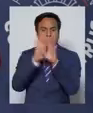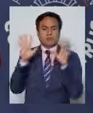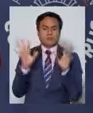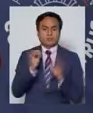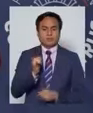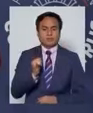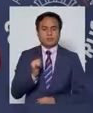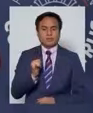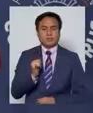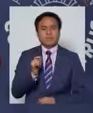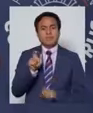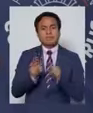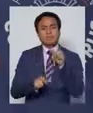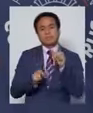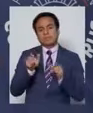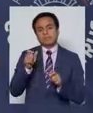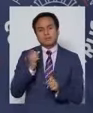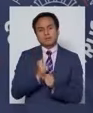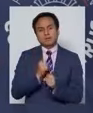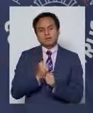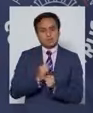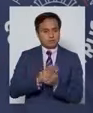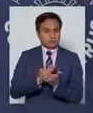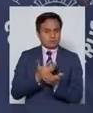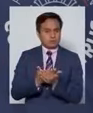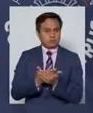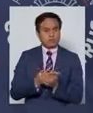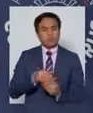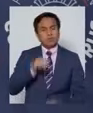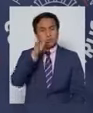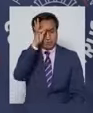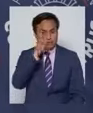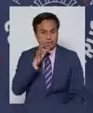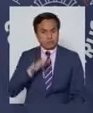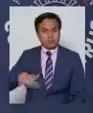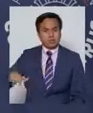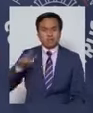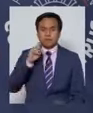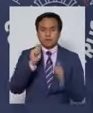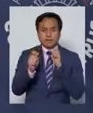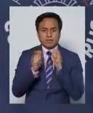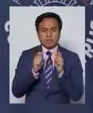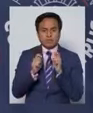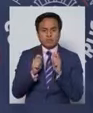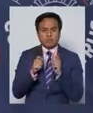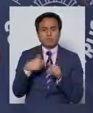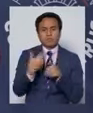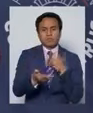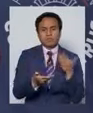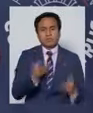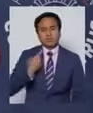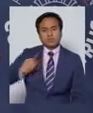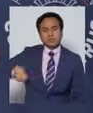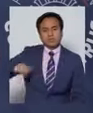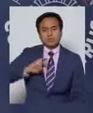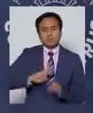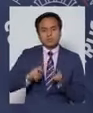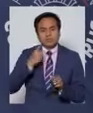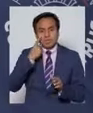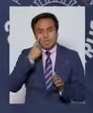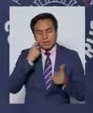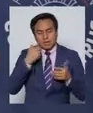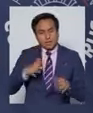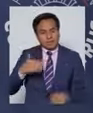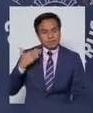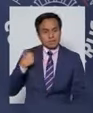que las personas, los trabajadores de salud, los funcionarios de salud, tienen un mayor riesgo de contagio. Nosotros hemos realizado simulacros.